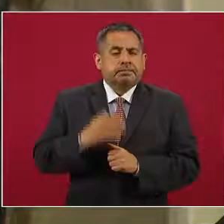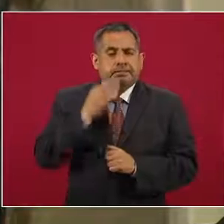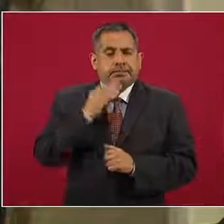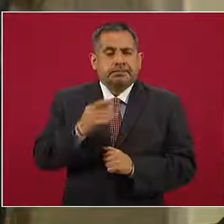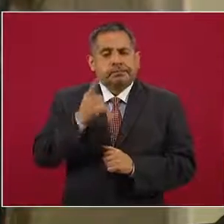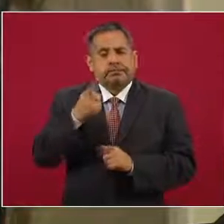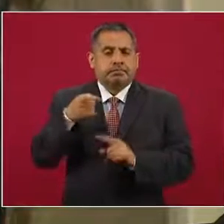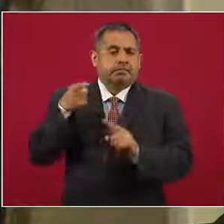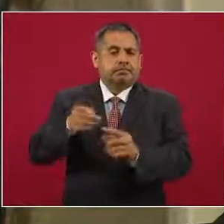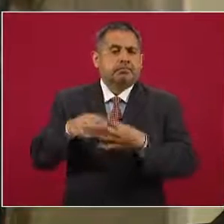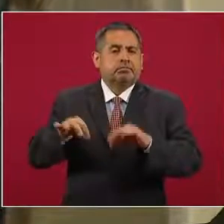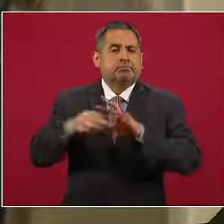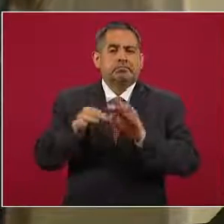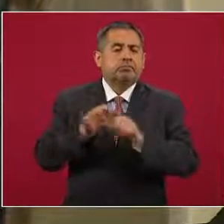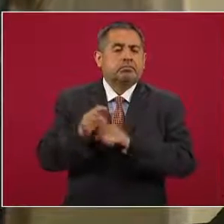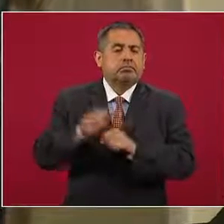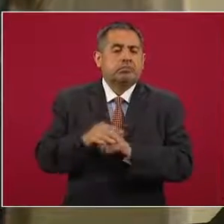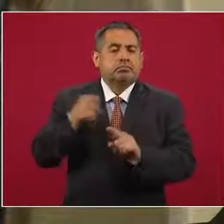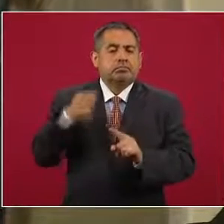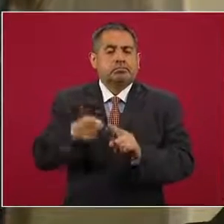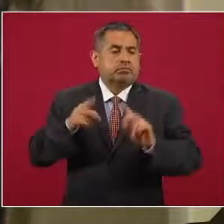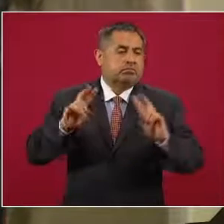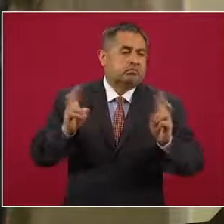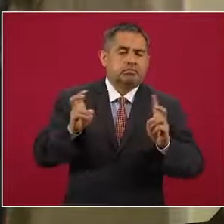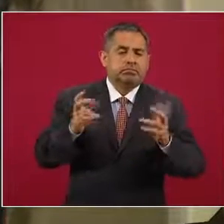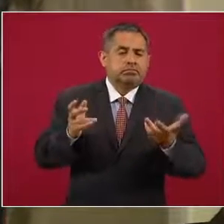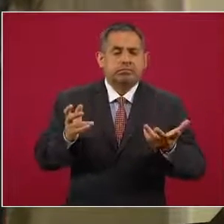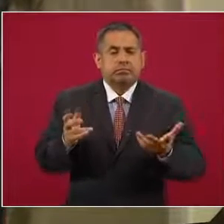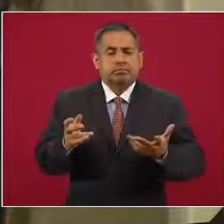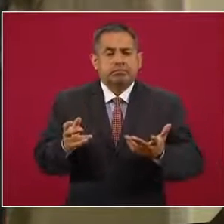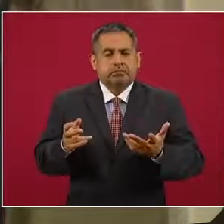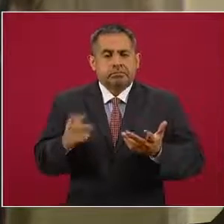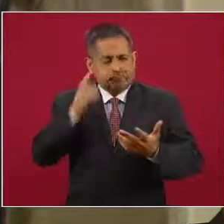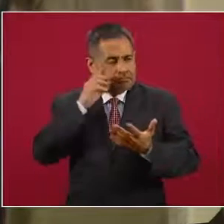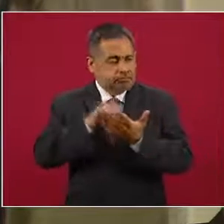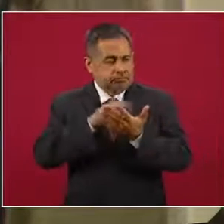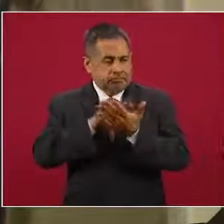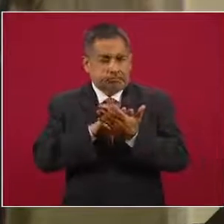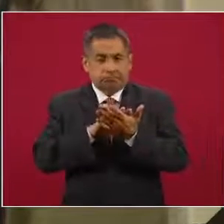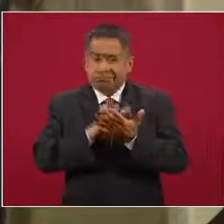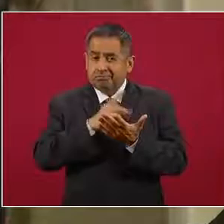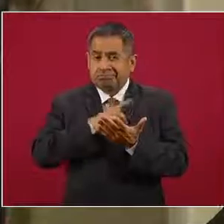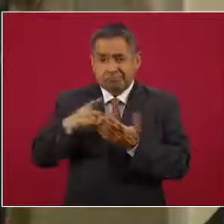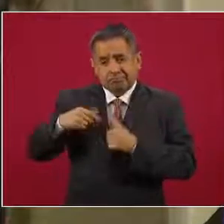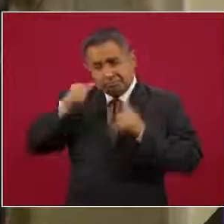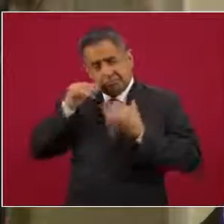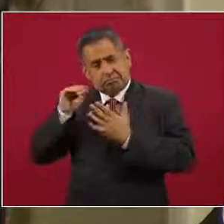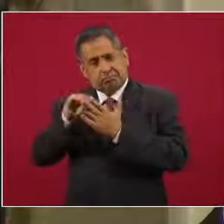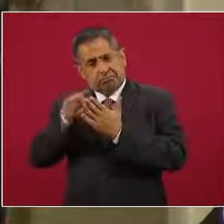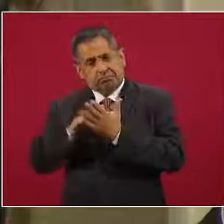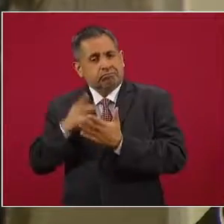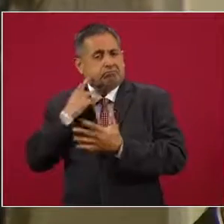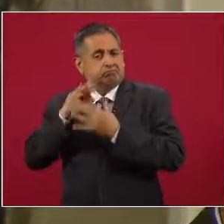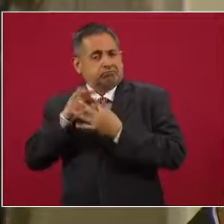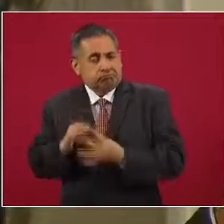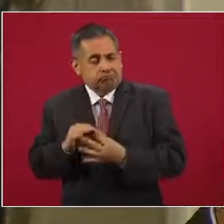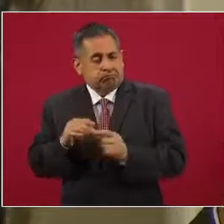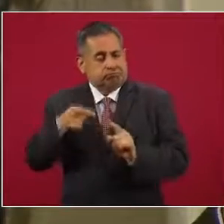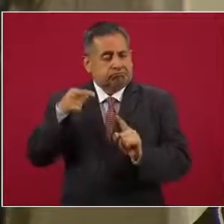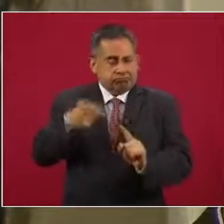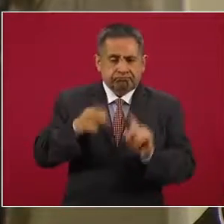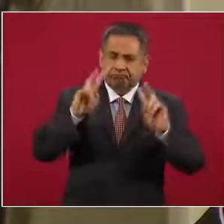importancia que tiene el tema en la agenda, o que debería de tener en la agenda política de este